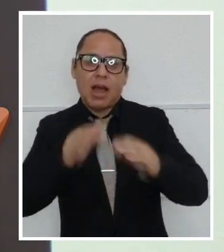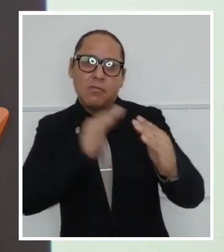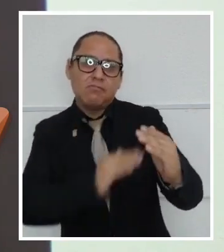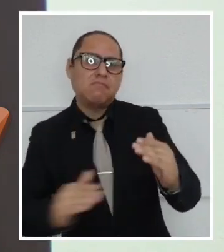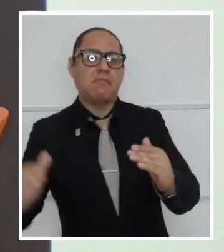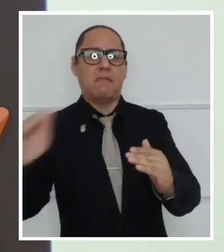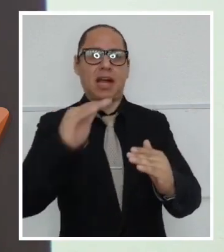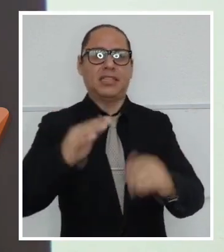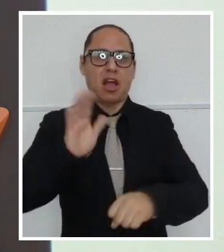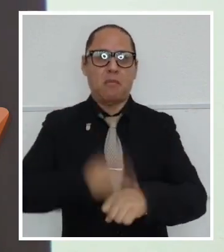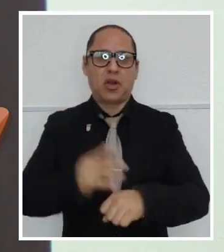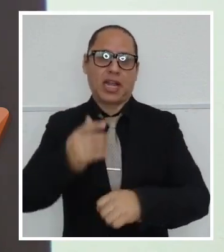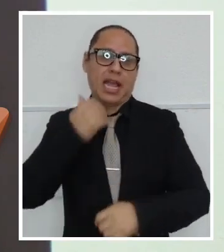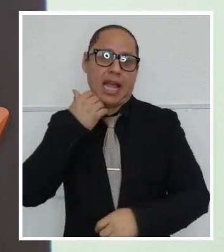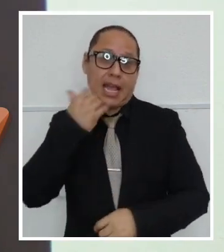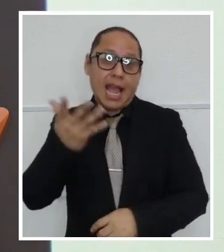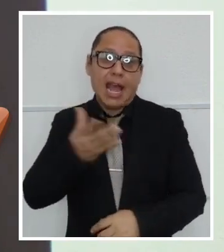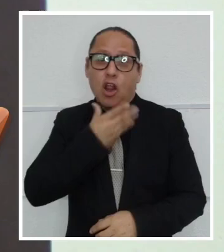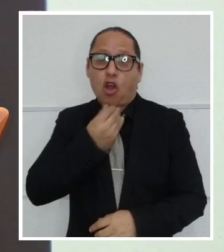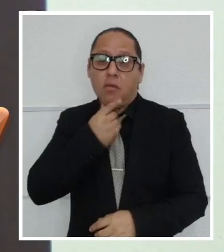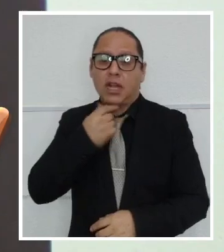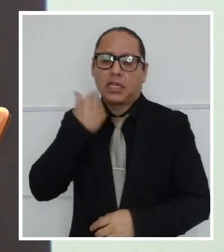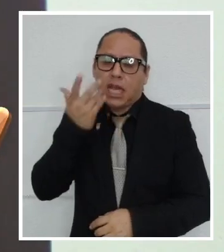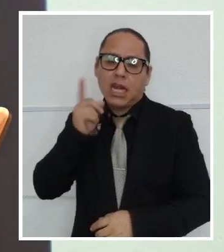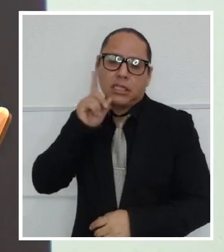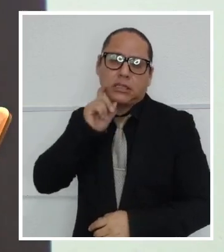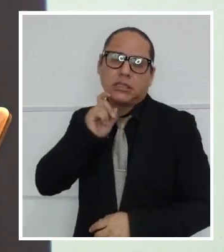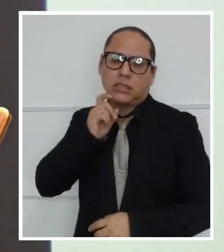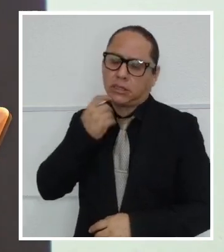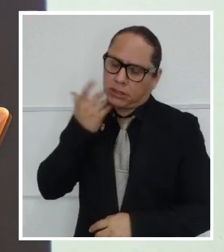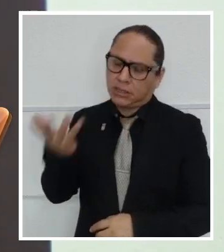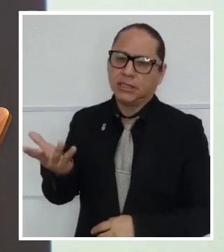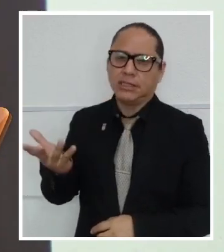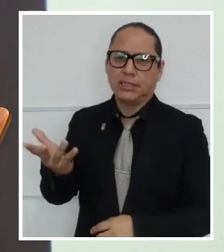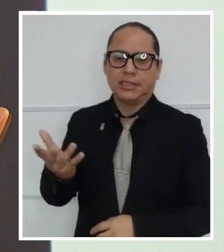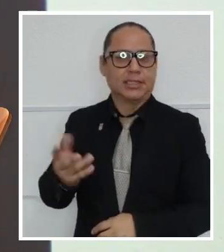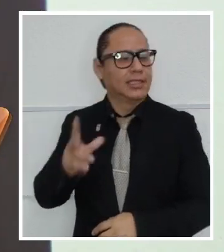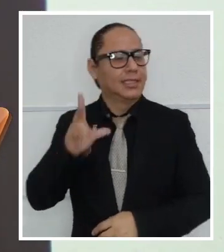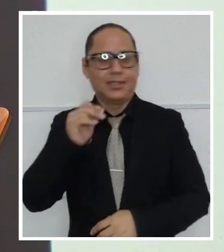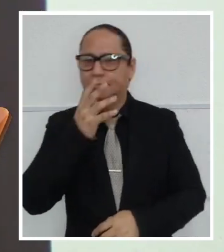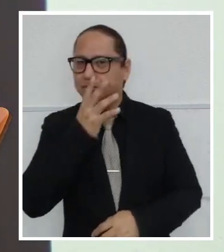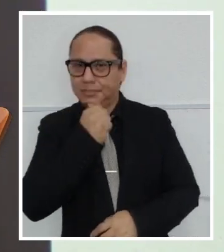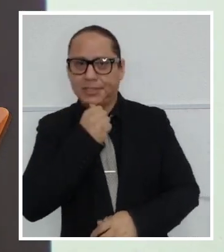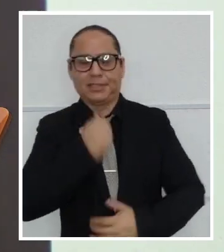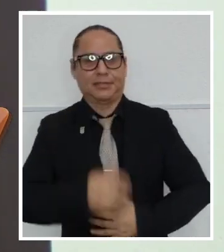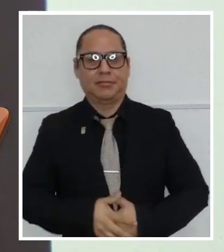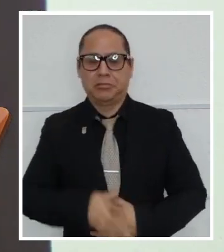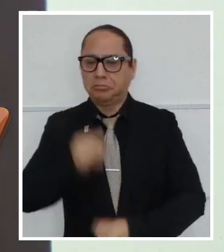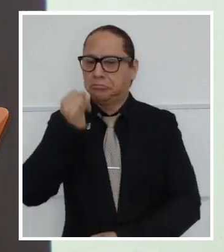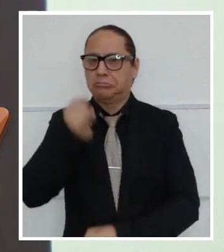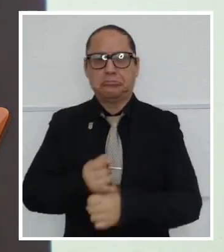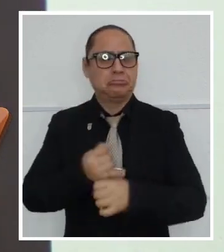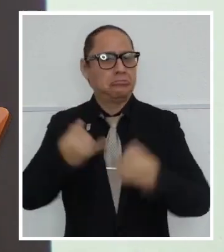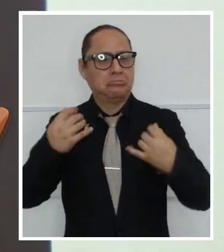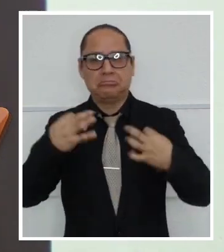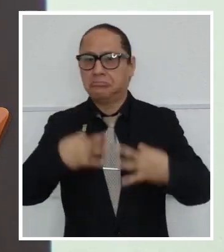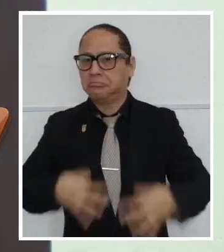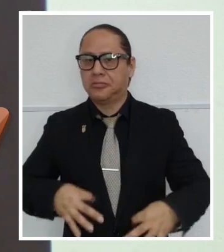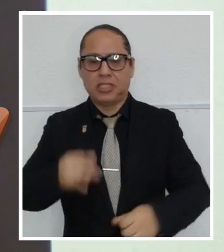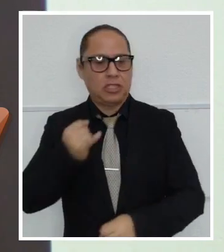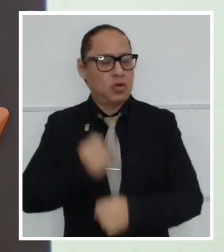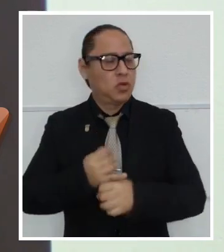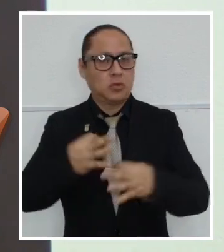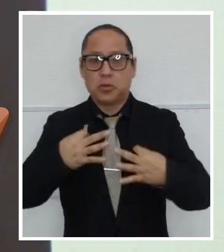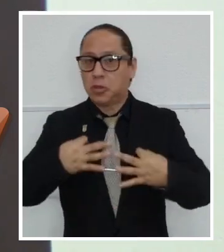Cuántas hemos perdido la calma y la tranquilidad de nuestro espacio de trabajo Cuántas no hemos